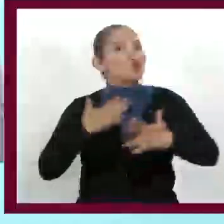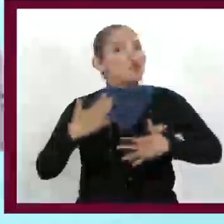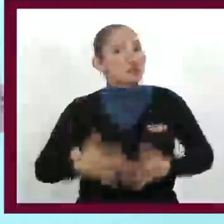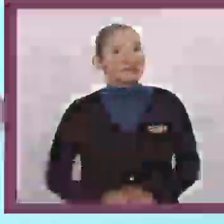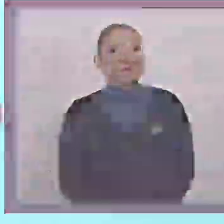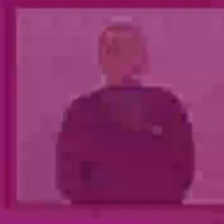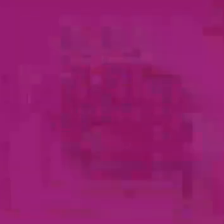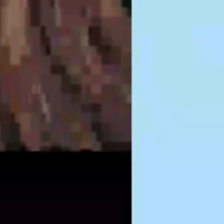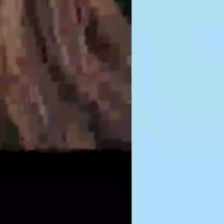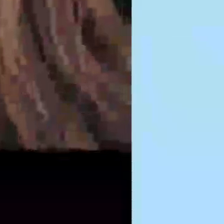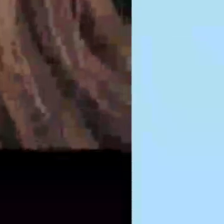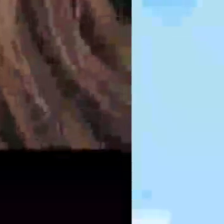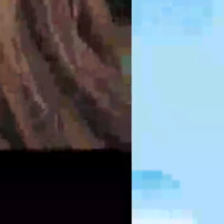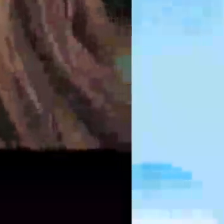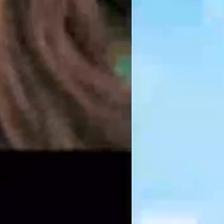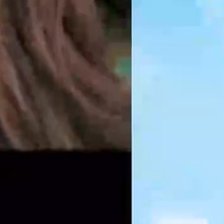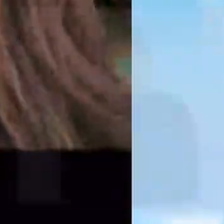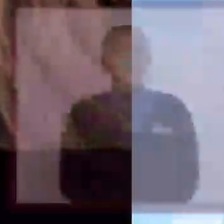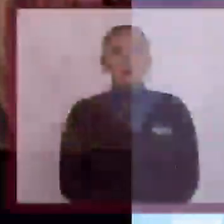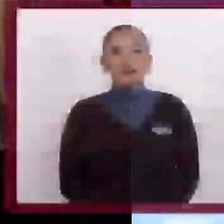sonidos.